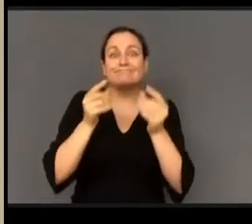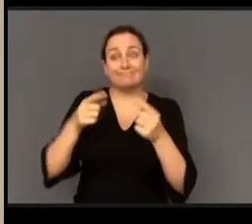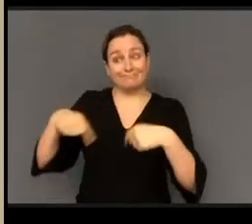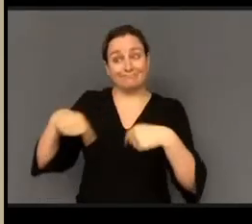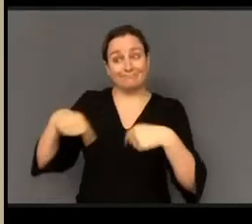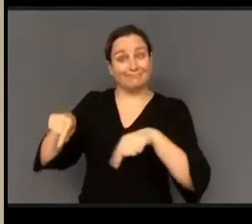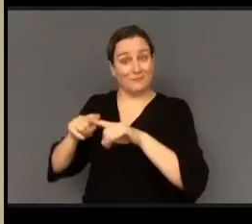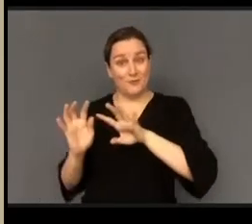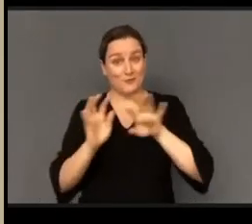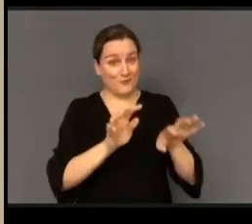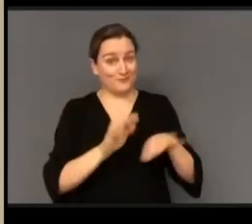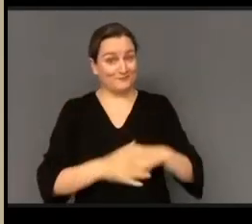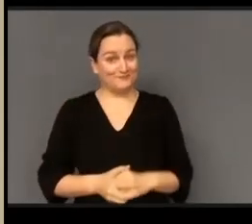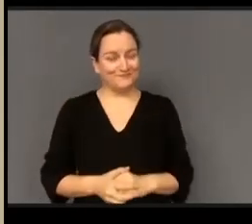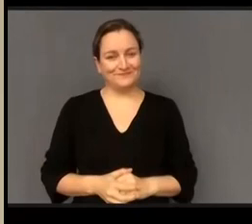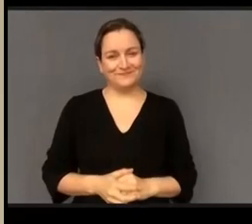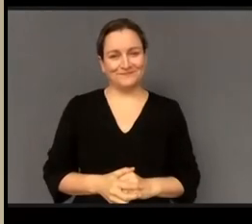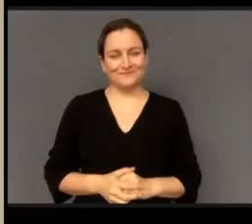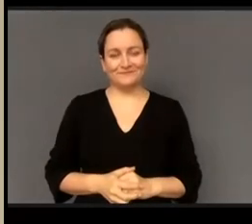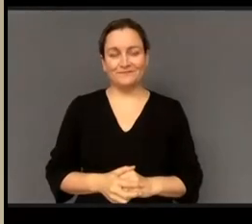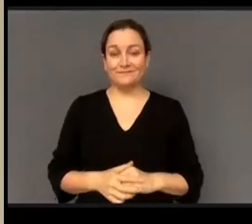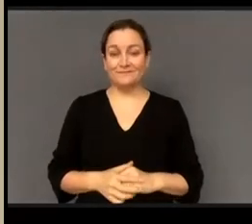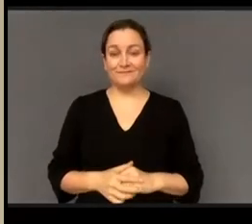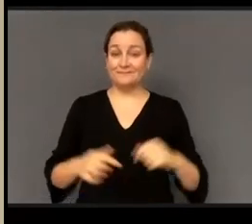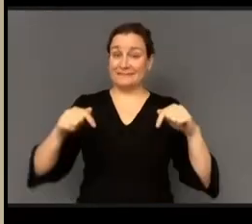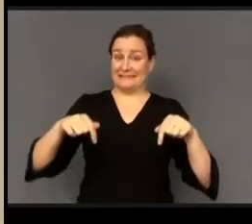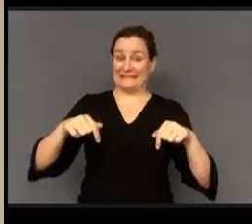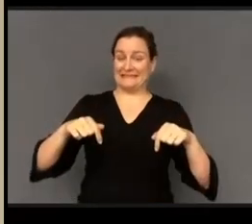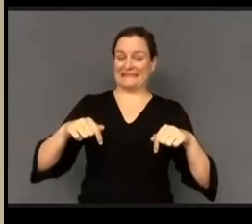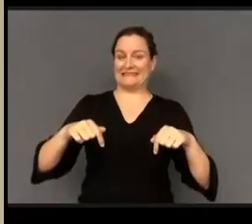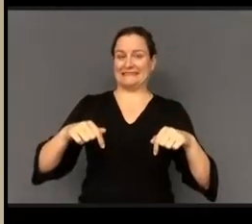Espero que esta reunión en Kioto